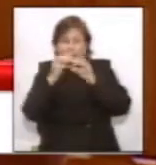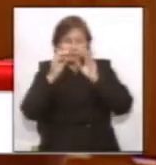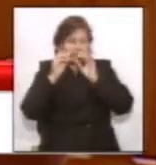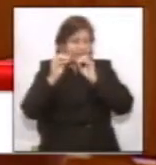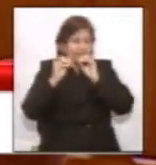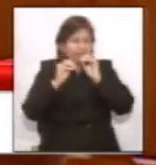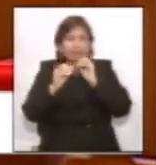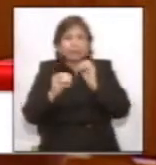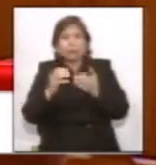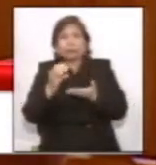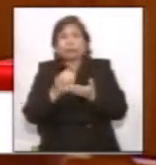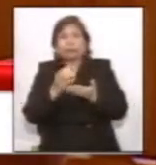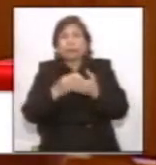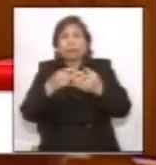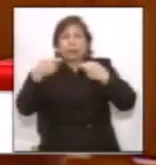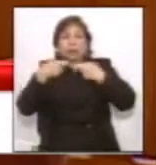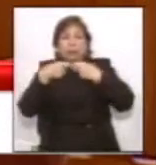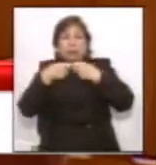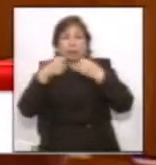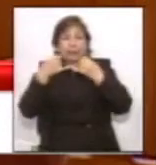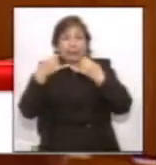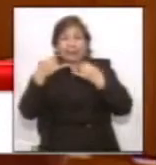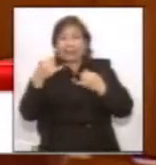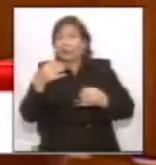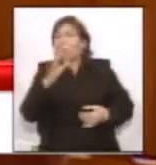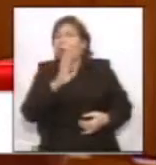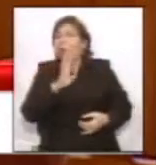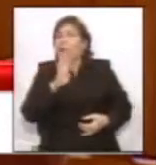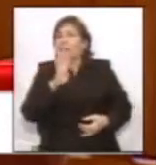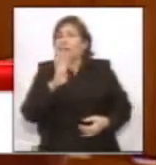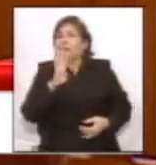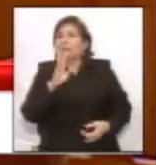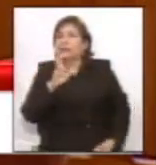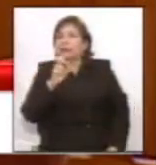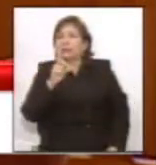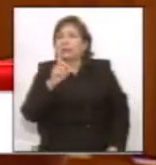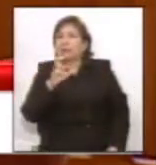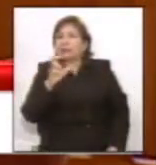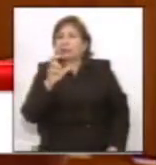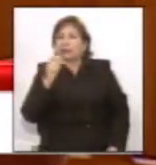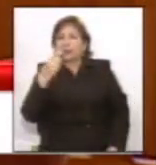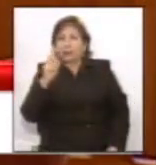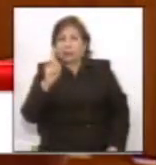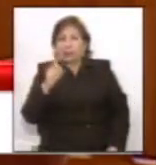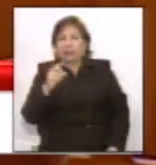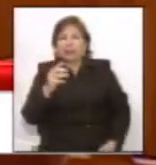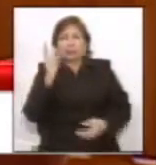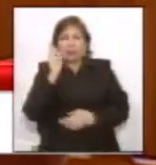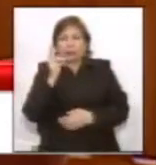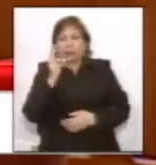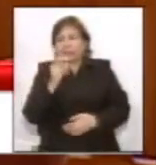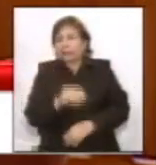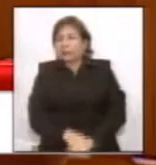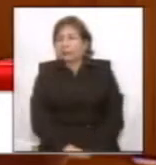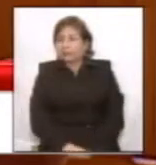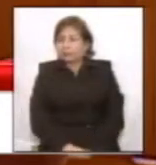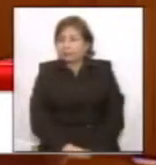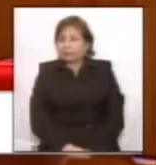mecanismos para contratar el servicio de Internet para 147.000 estudiantes y 22.000 docentes más.